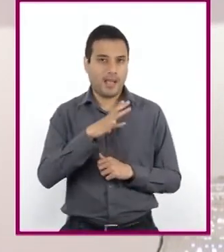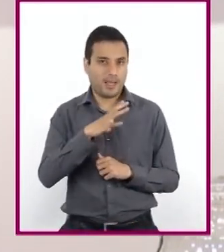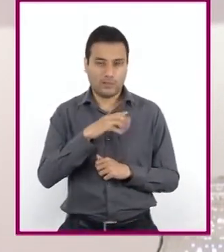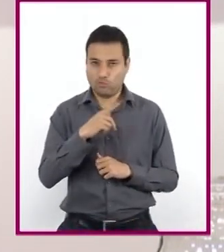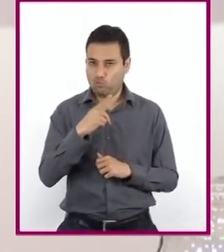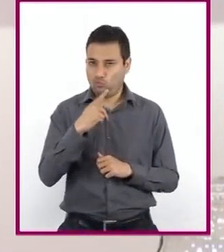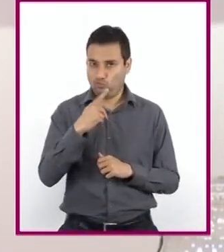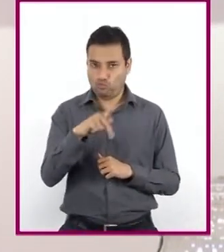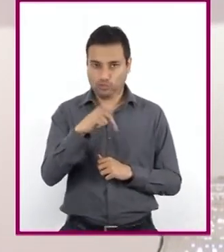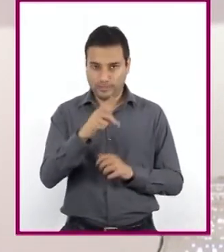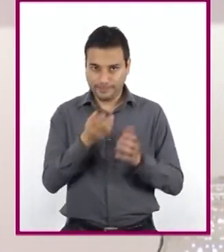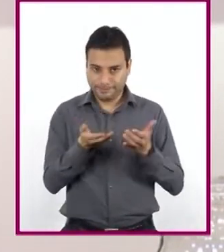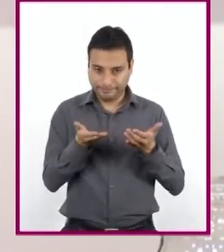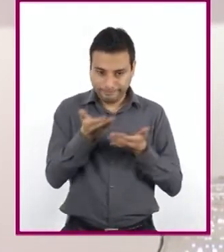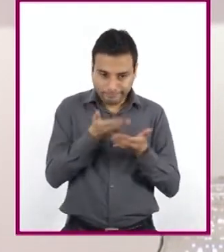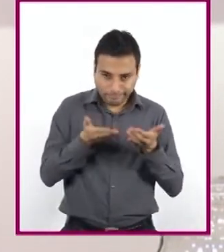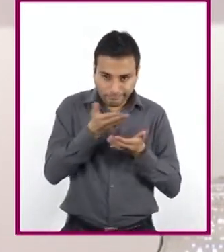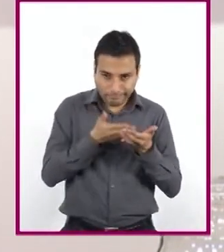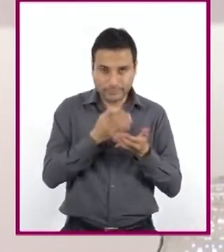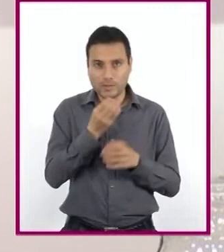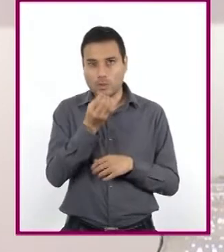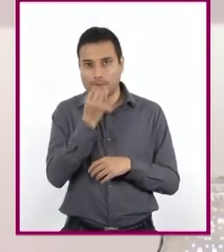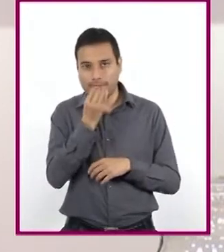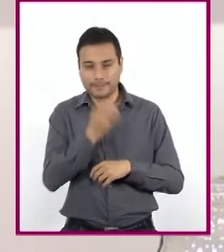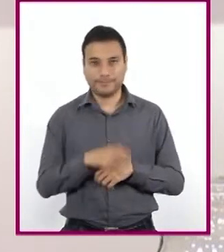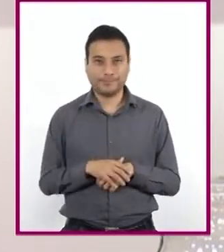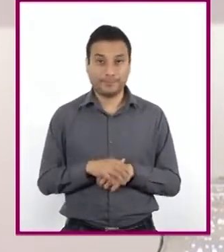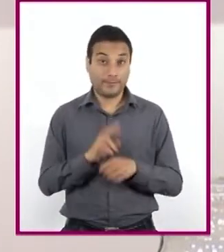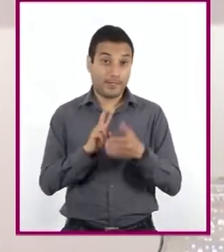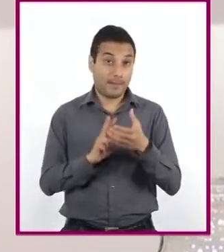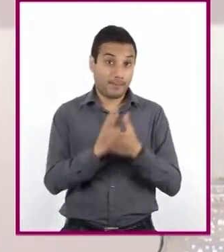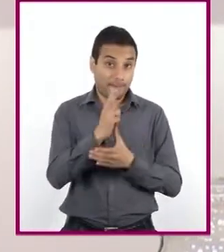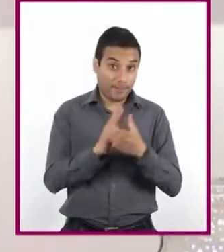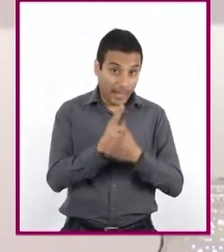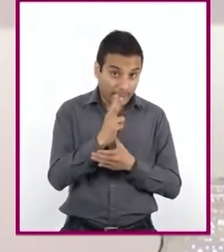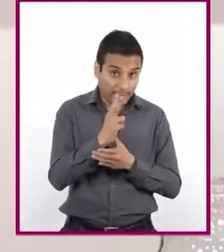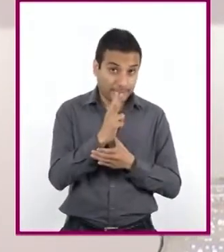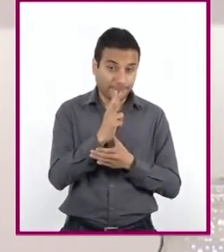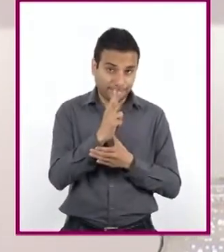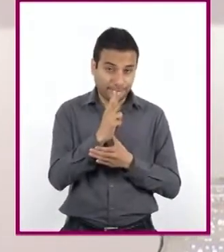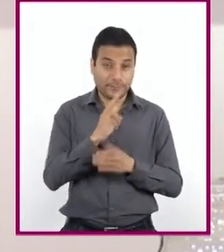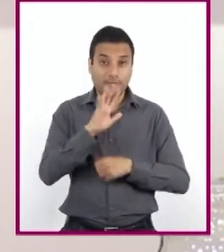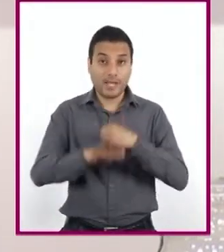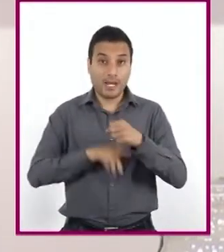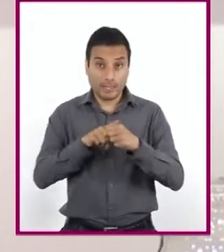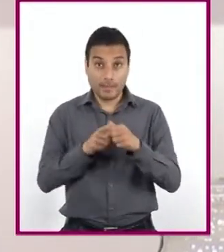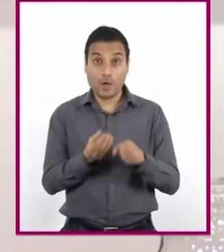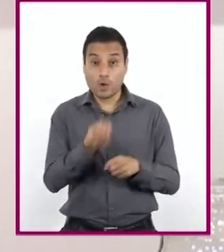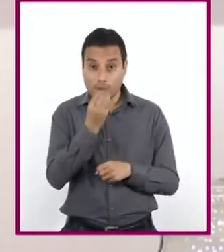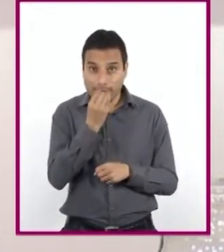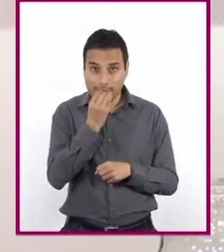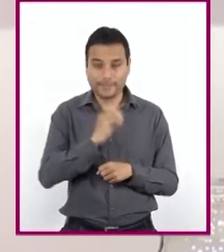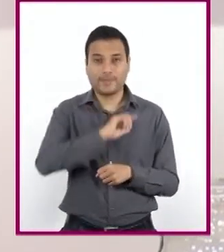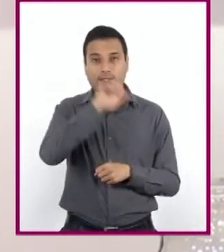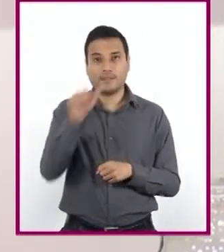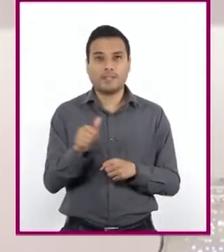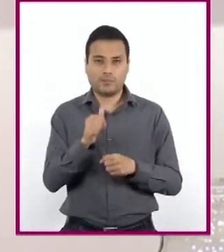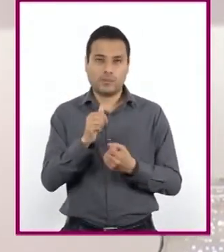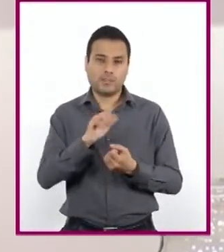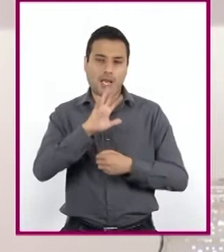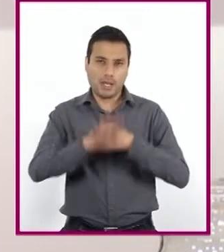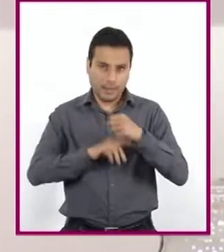forman los seres vivos al nutrirse, desde las plantas, los herbívoros que se las comen, los carnívoros y